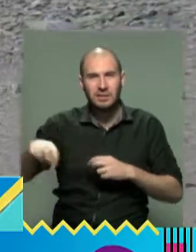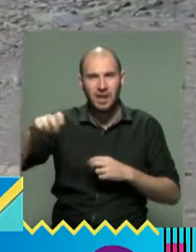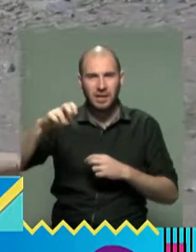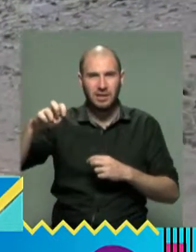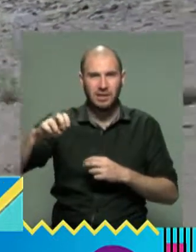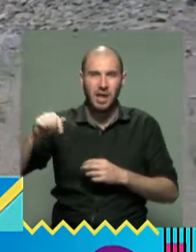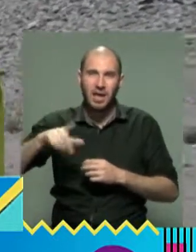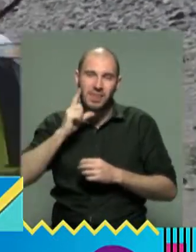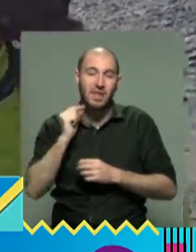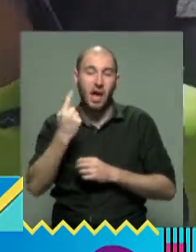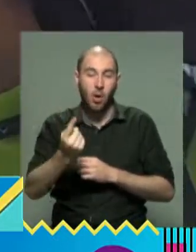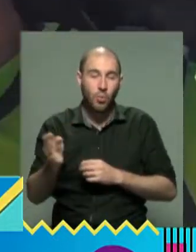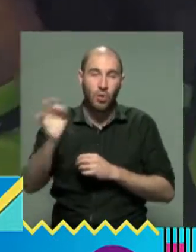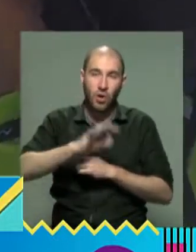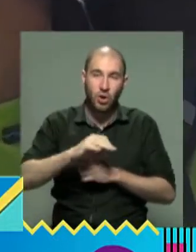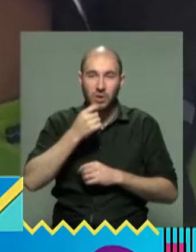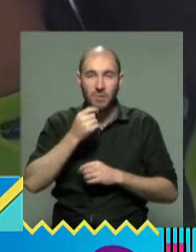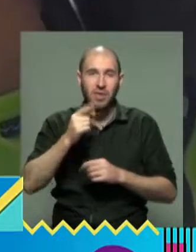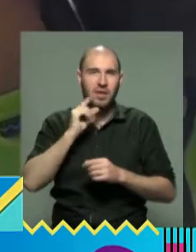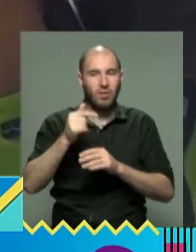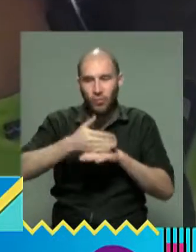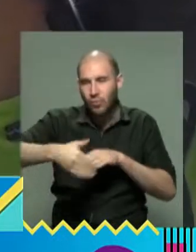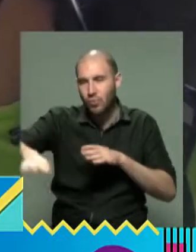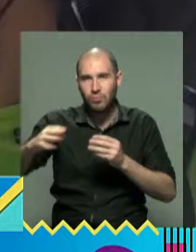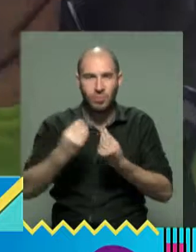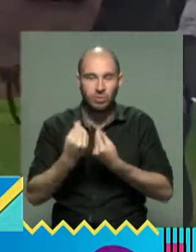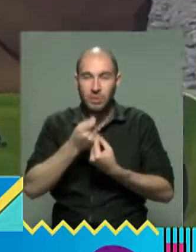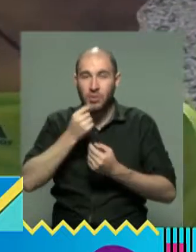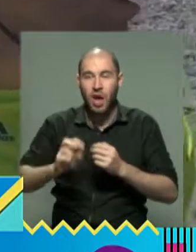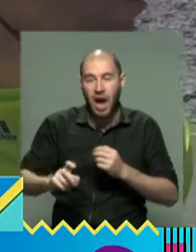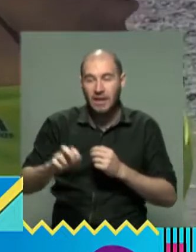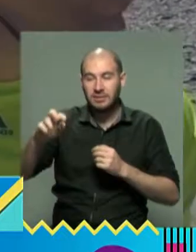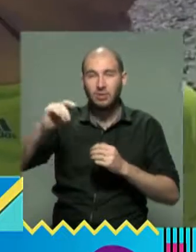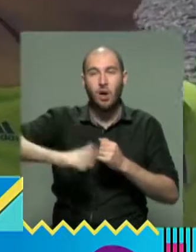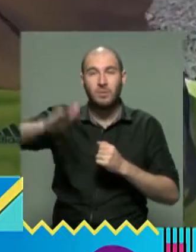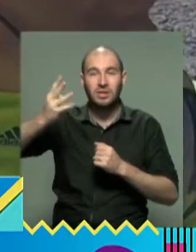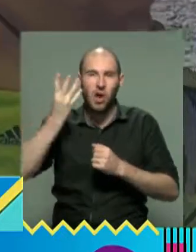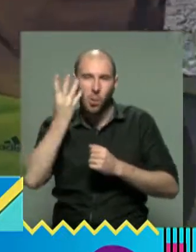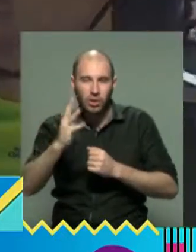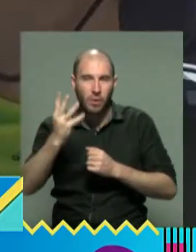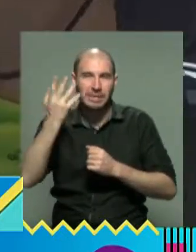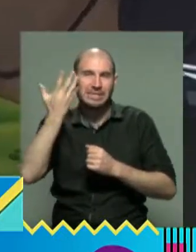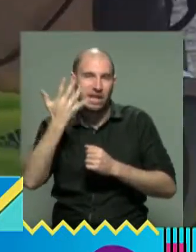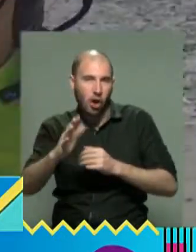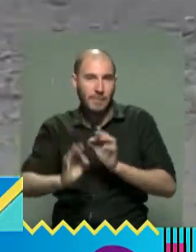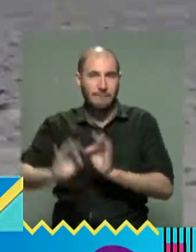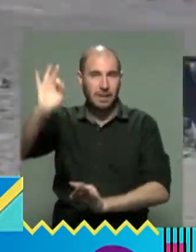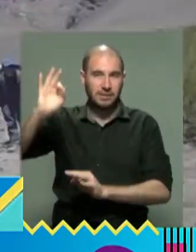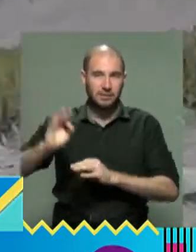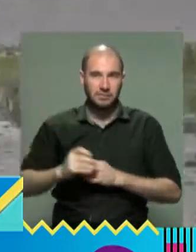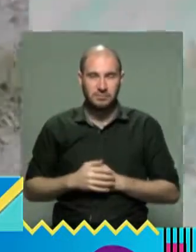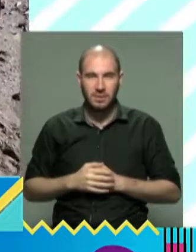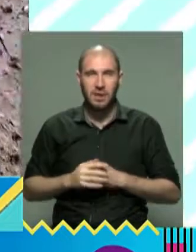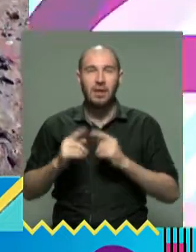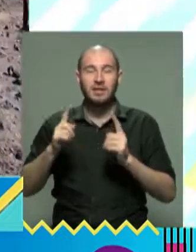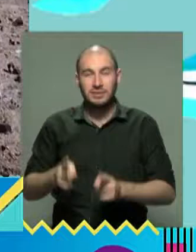pueden ser por el día o pueden ser por varios días, como son los ascensos a montañas de 4.000, 5.000 metros, y ni